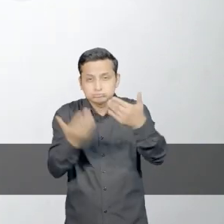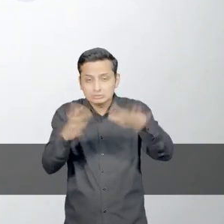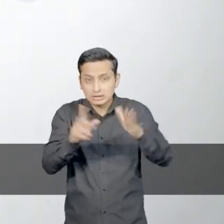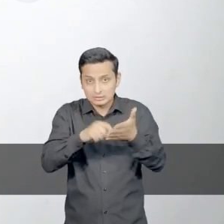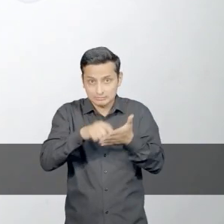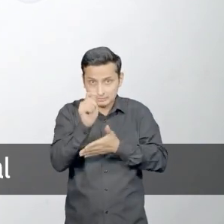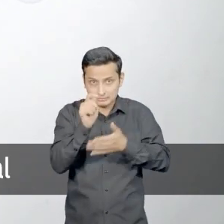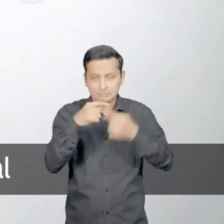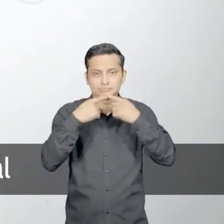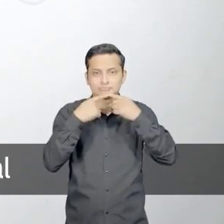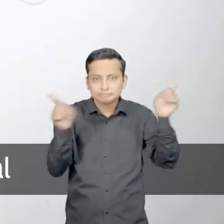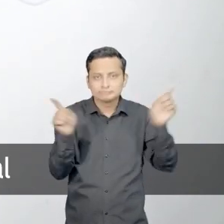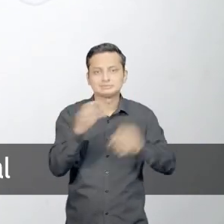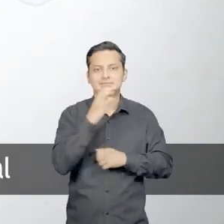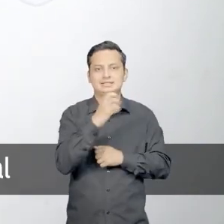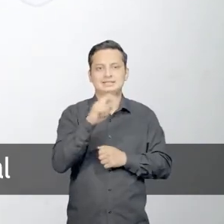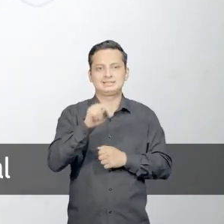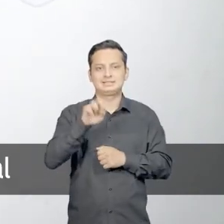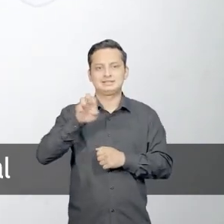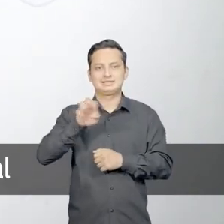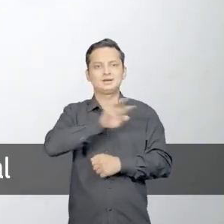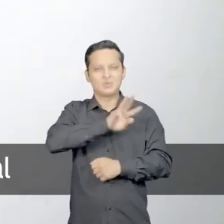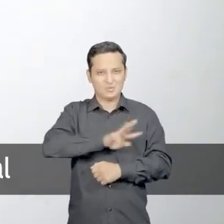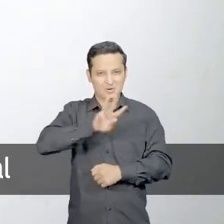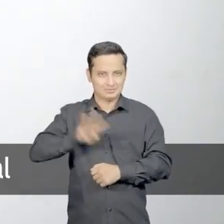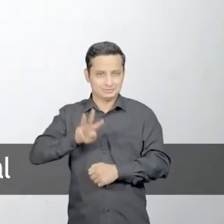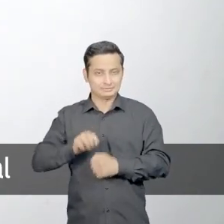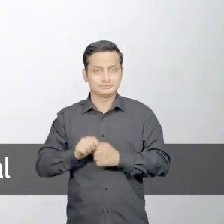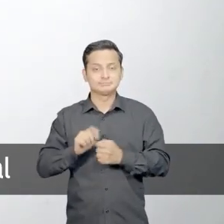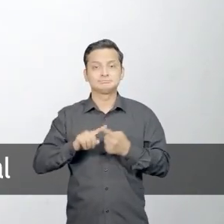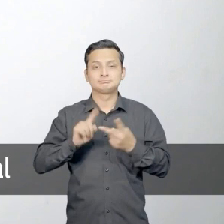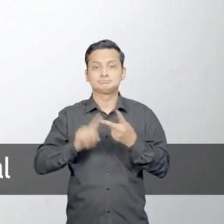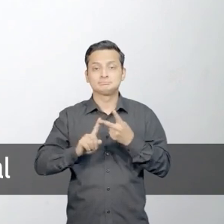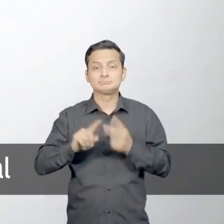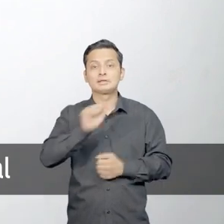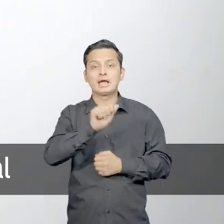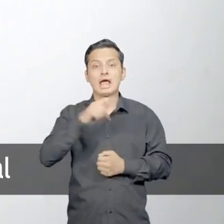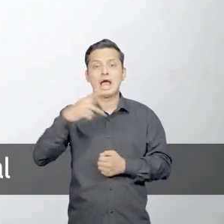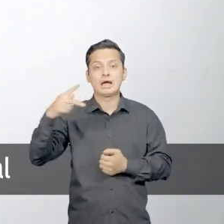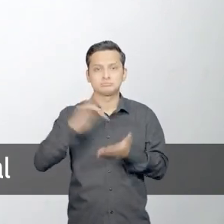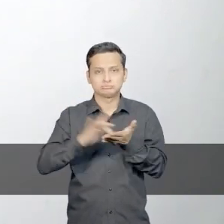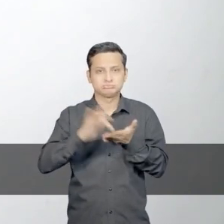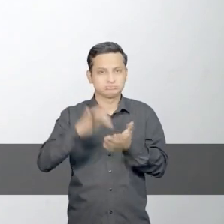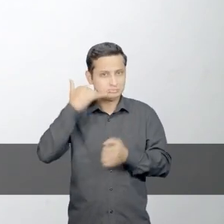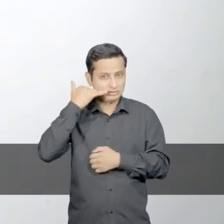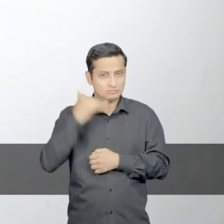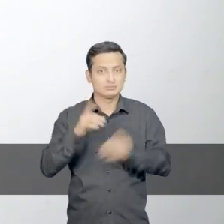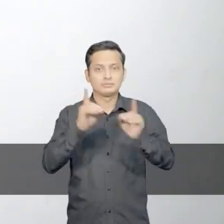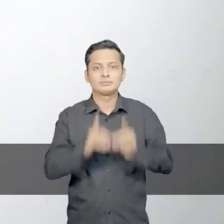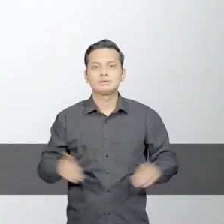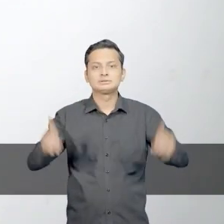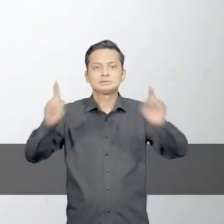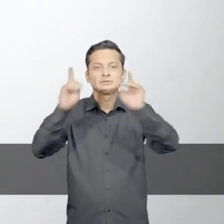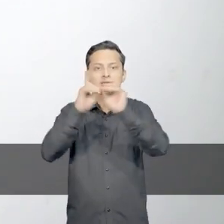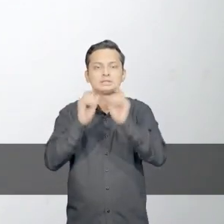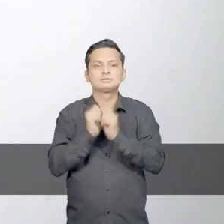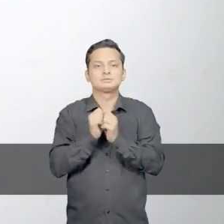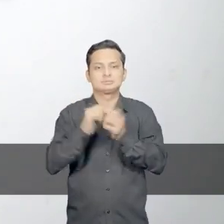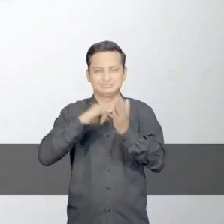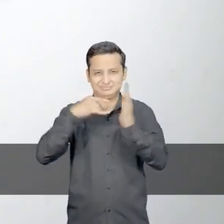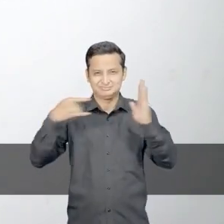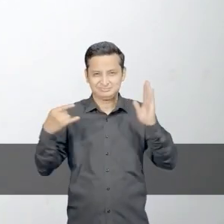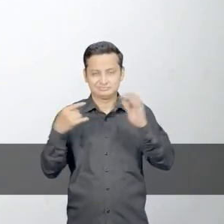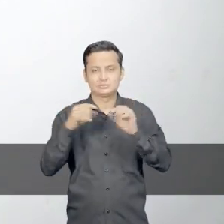la página web de resultados del CNE, aplicativo móvil, repositorio digital para organizaciones